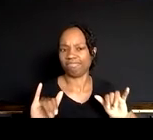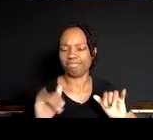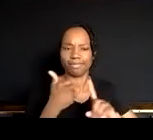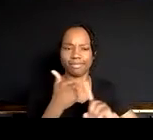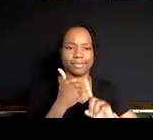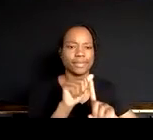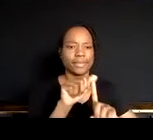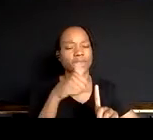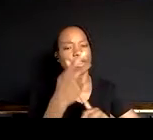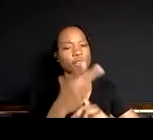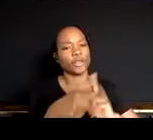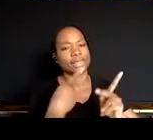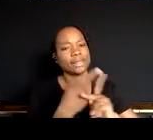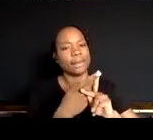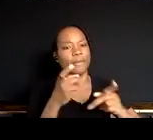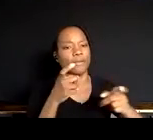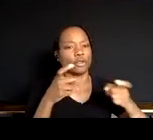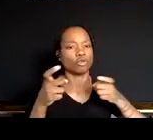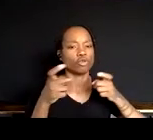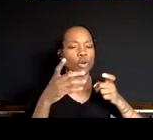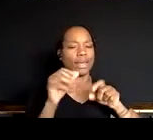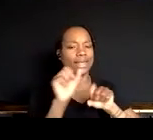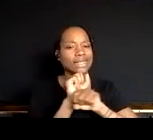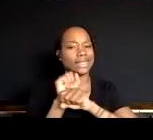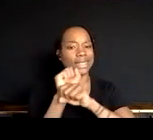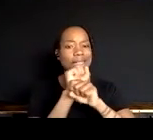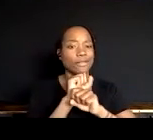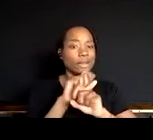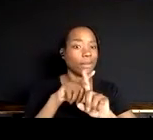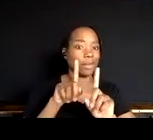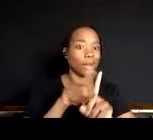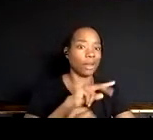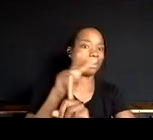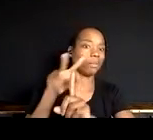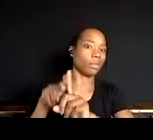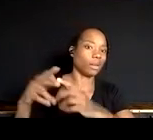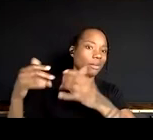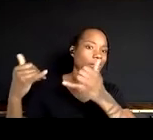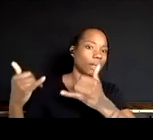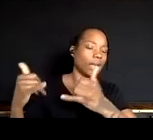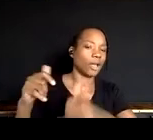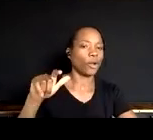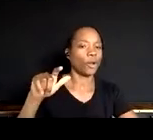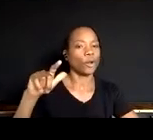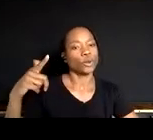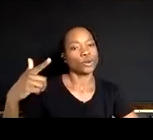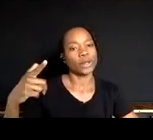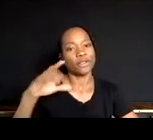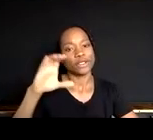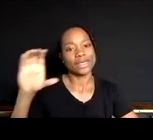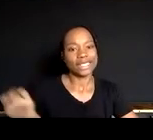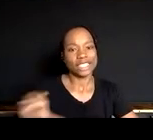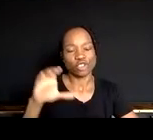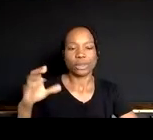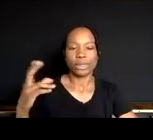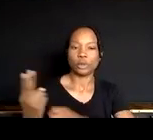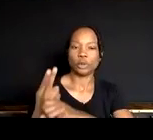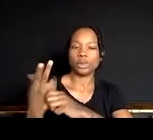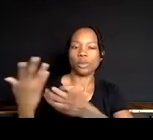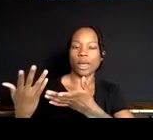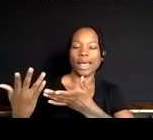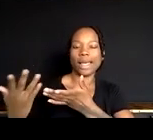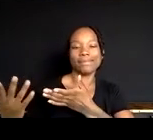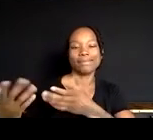es otra manera de control y de carcelación, de esclavismo, en un estilo electrónico del siglo